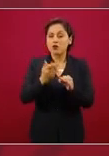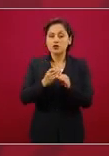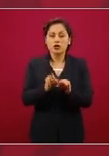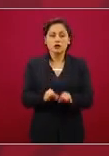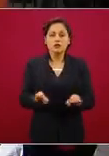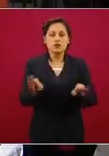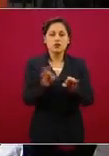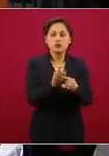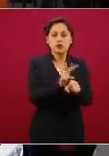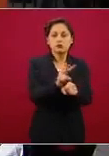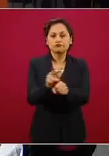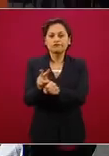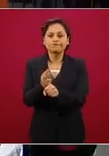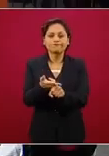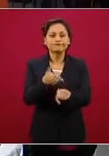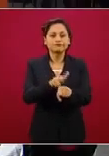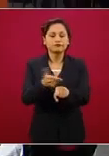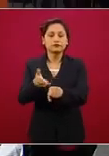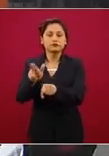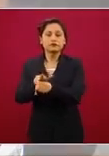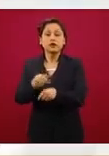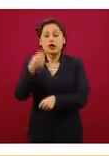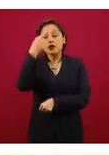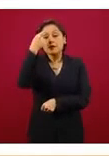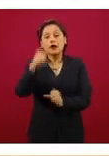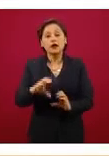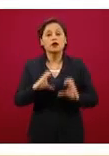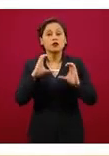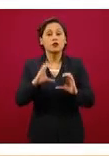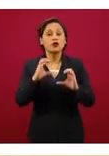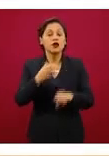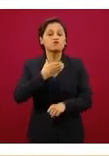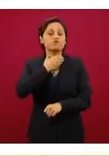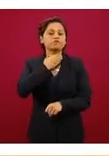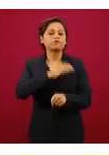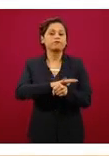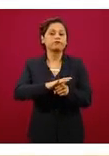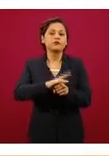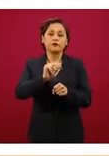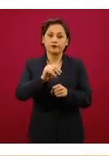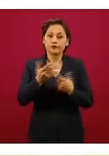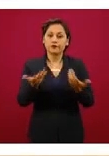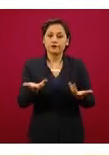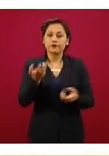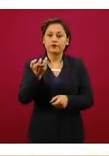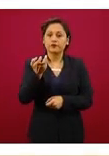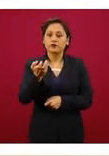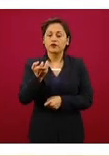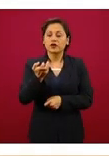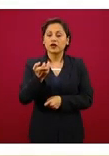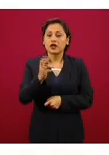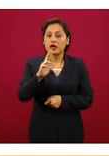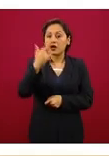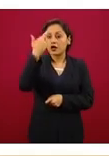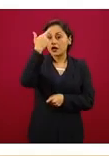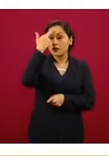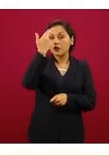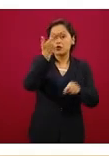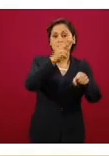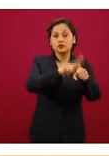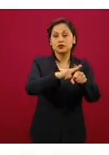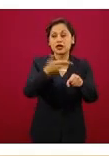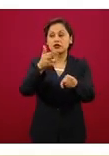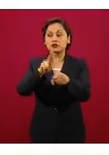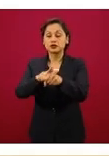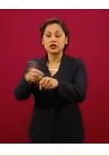que no se saturen los hospitales, y recordarles que hemos ido incrementando la cantidad de hospitales COVID